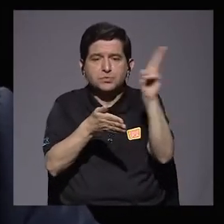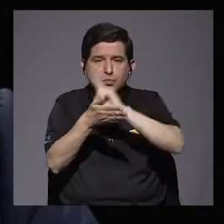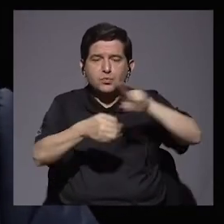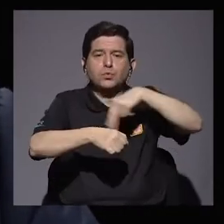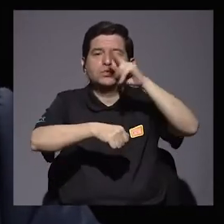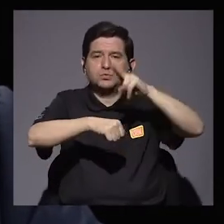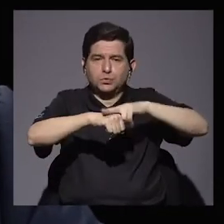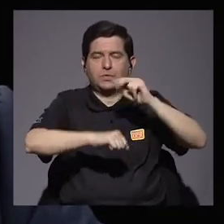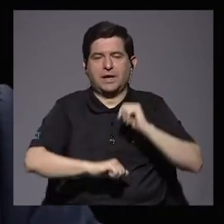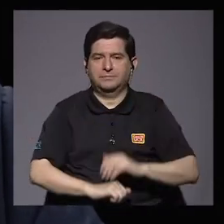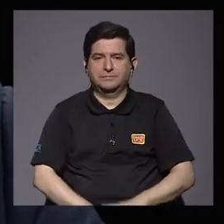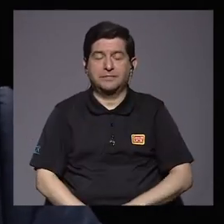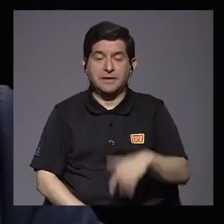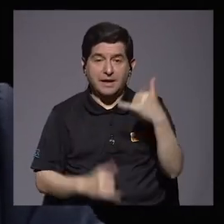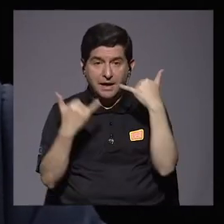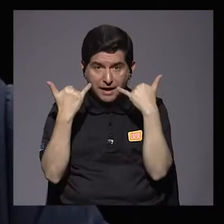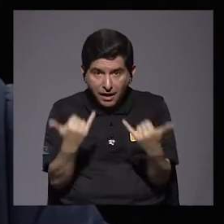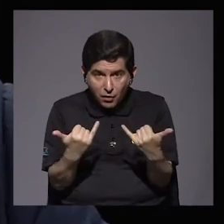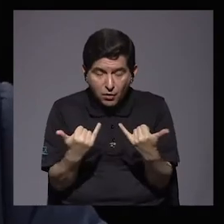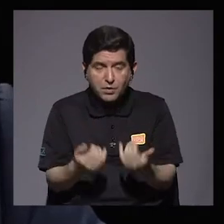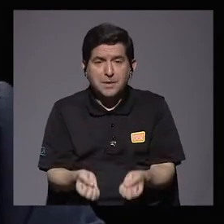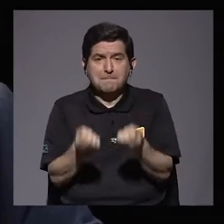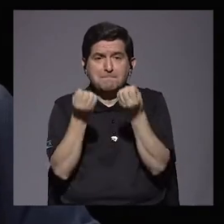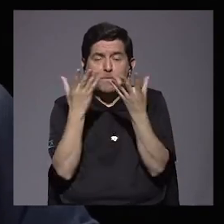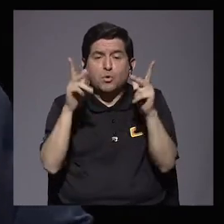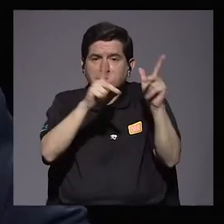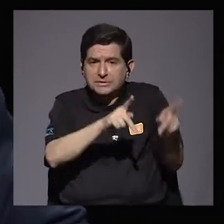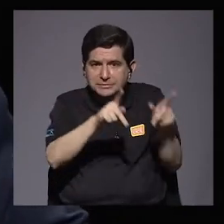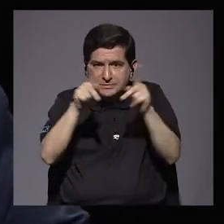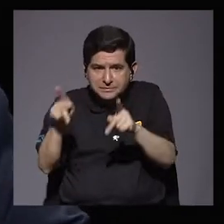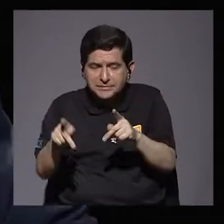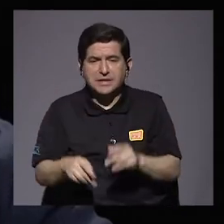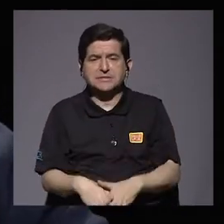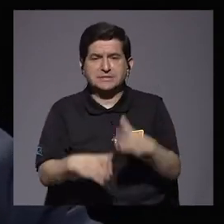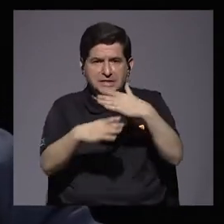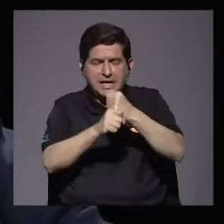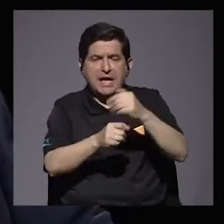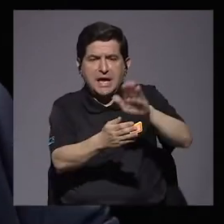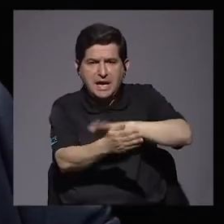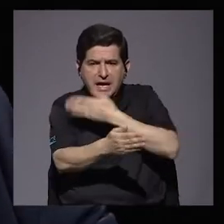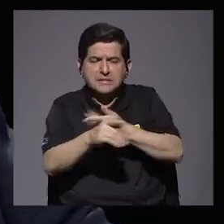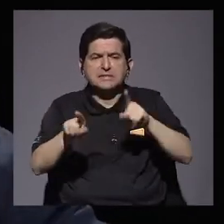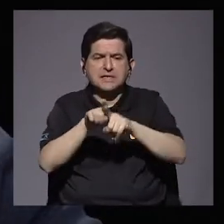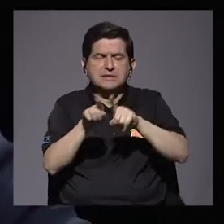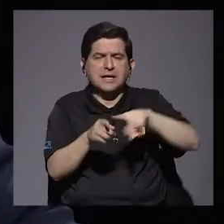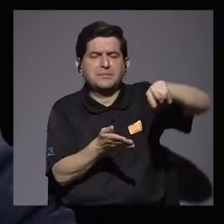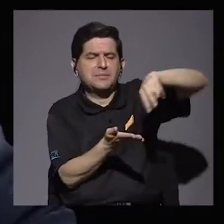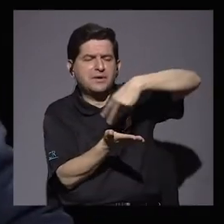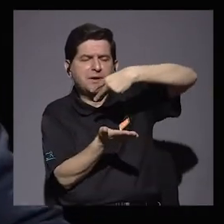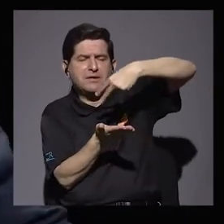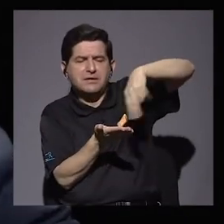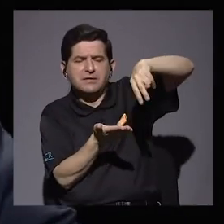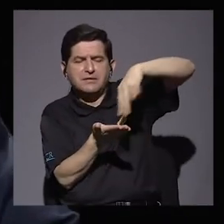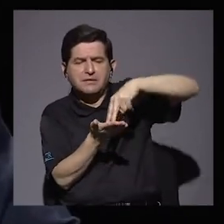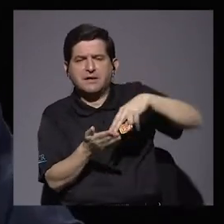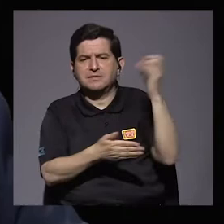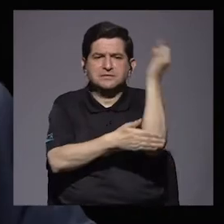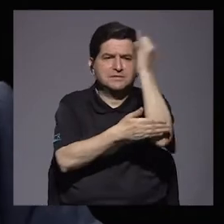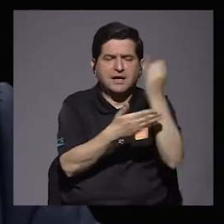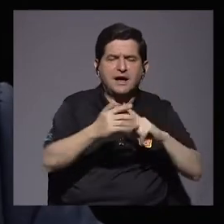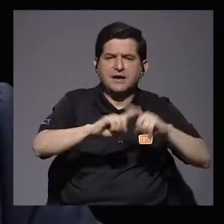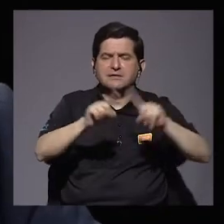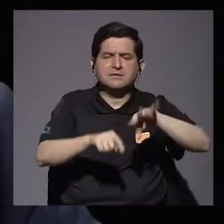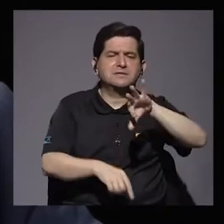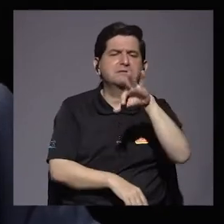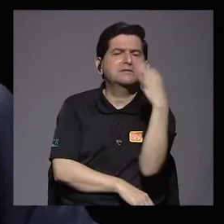Nacional. Hoy, muchos de esas personas que hacen música, pero que hacen ballet, que hacen danza, que hacen arte en sus